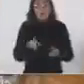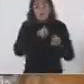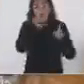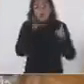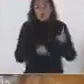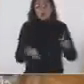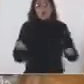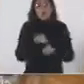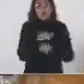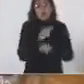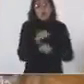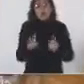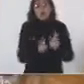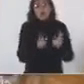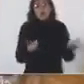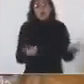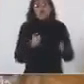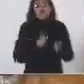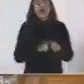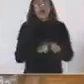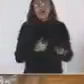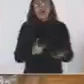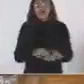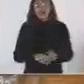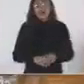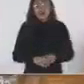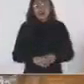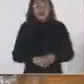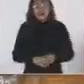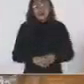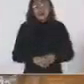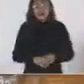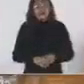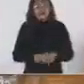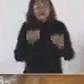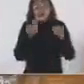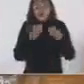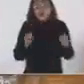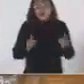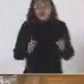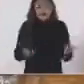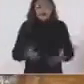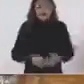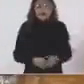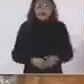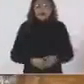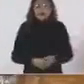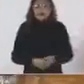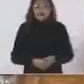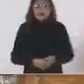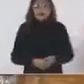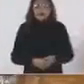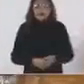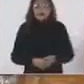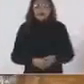ha aplicado una ley así. Pues no hay. No hay.